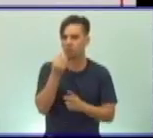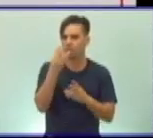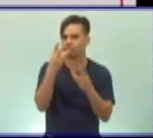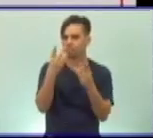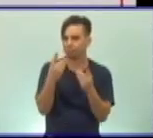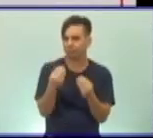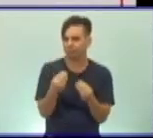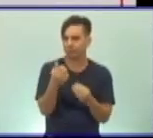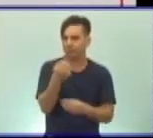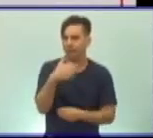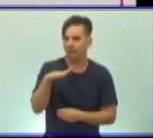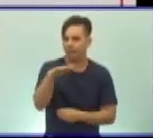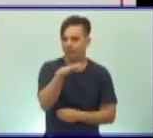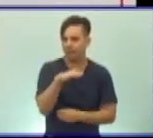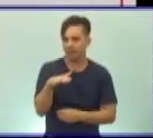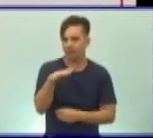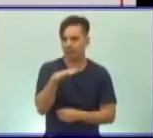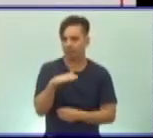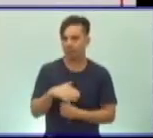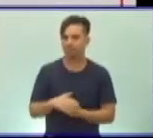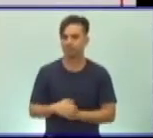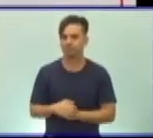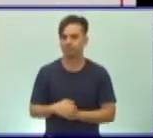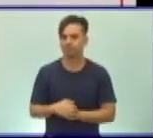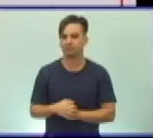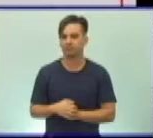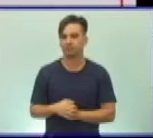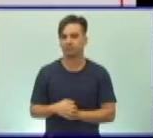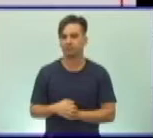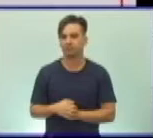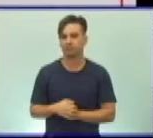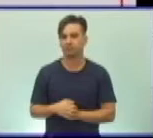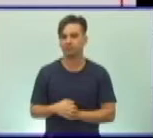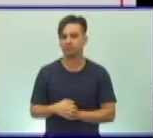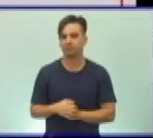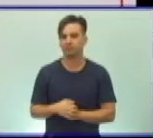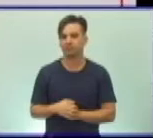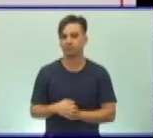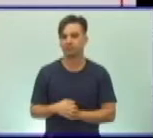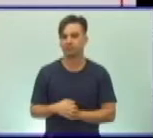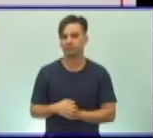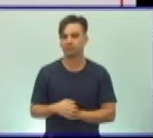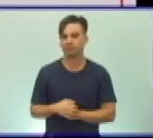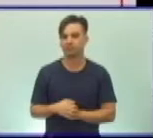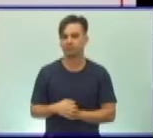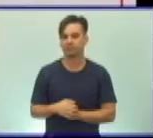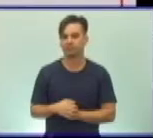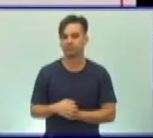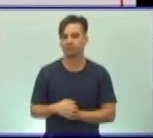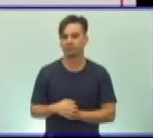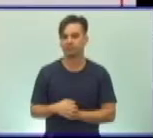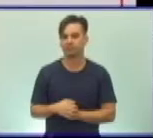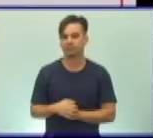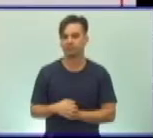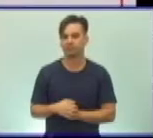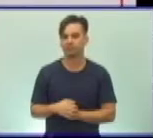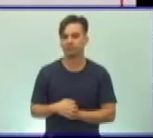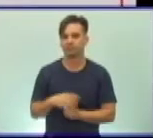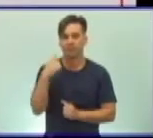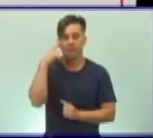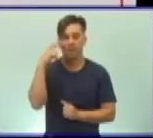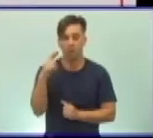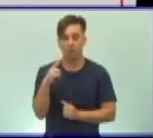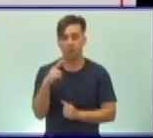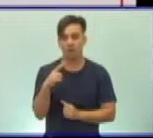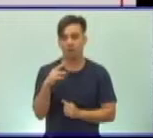área del trapecio, la semisuma de sus bases por la altura. Recuerda que hay una base mayor